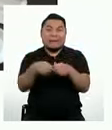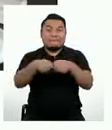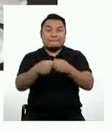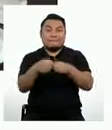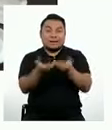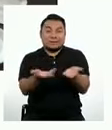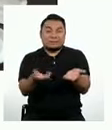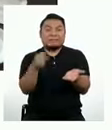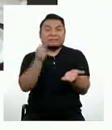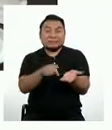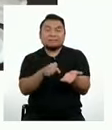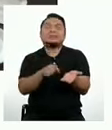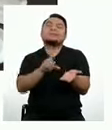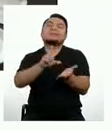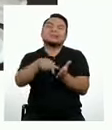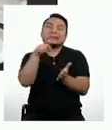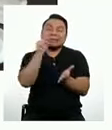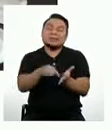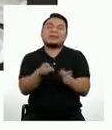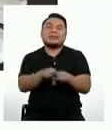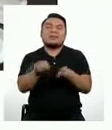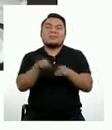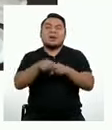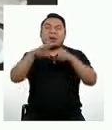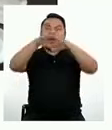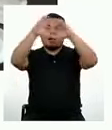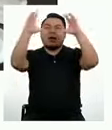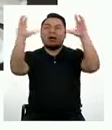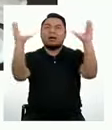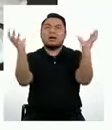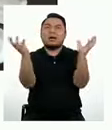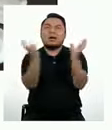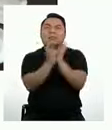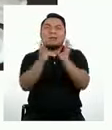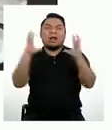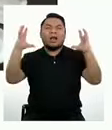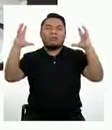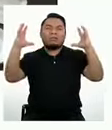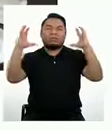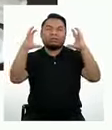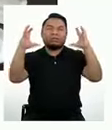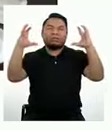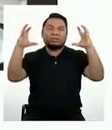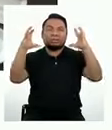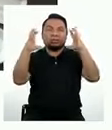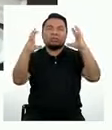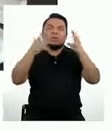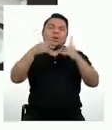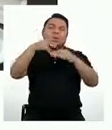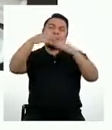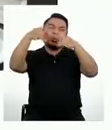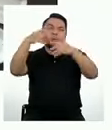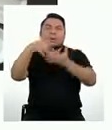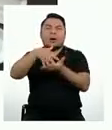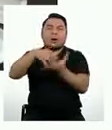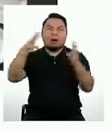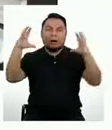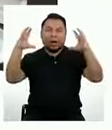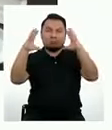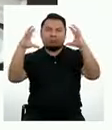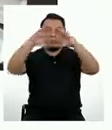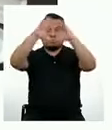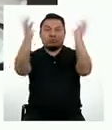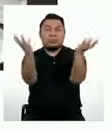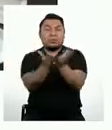plástico contribuyen con el calentamiento de la Tierra, y este efecto es mucho más intenso